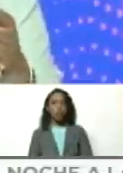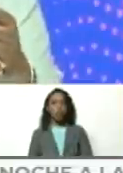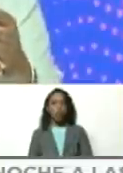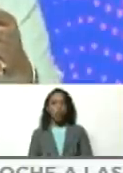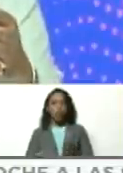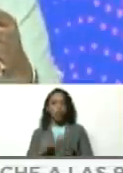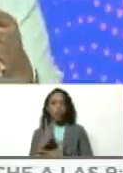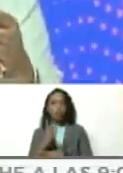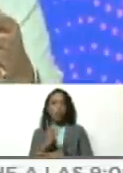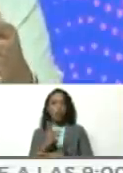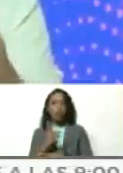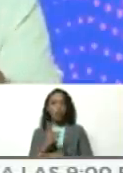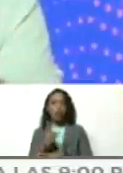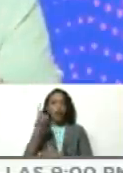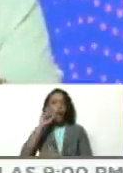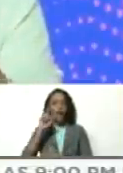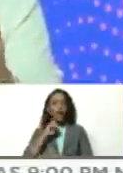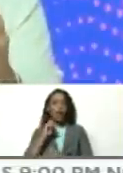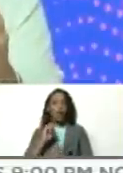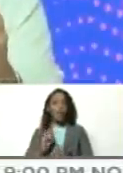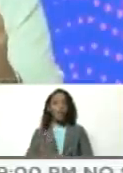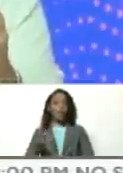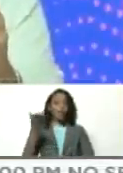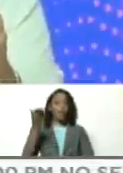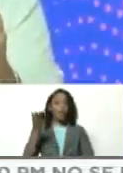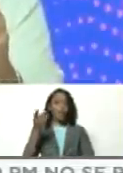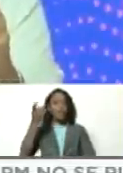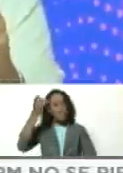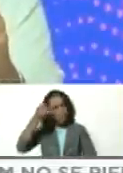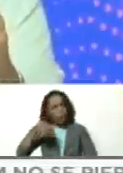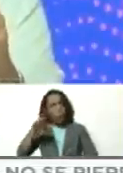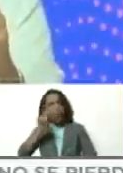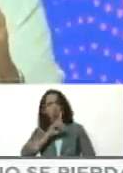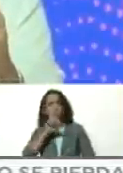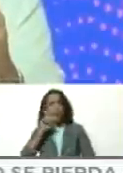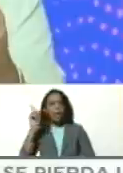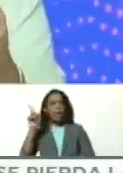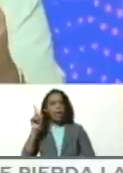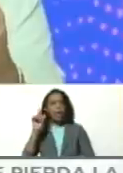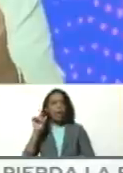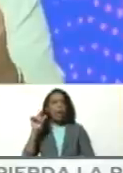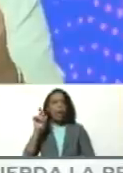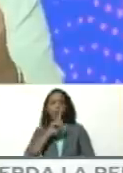Fundación Género con Clase, creo que se llama, ¿verdad? Género con Clase, bonito el nombre.